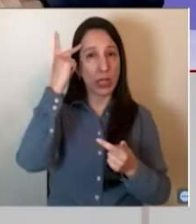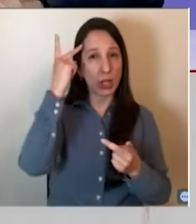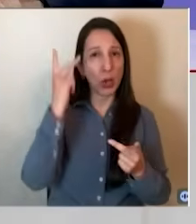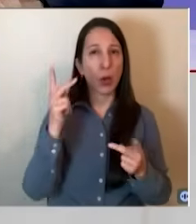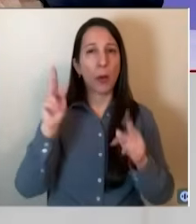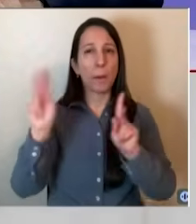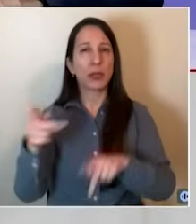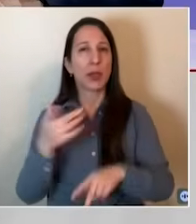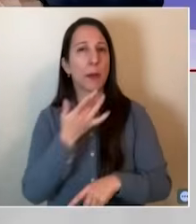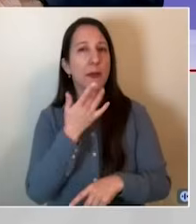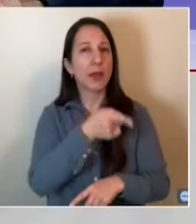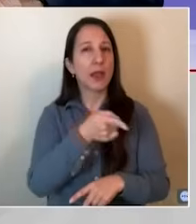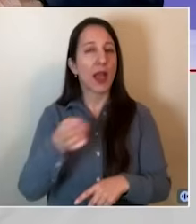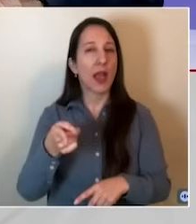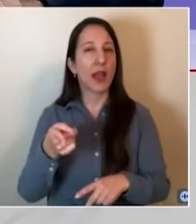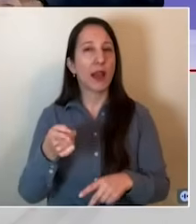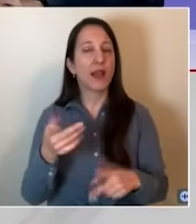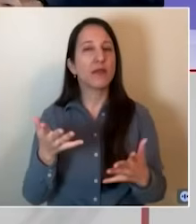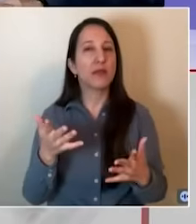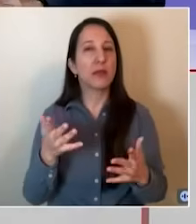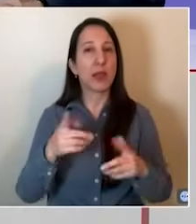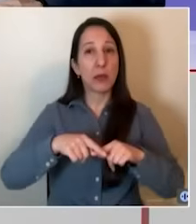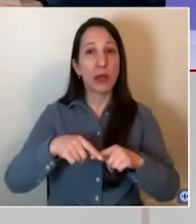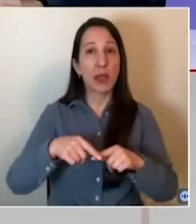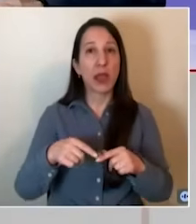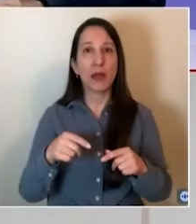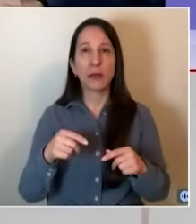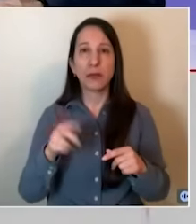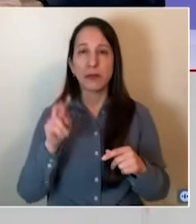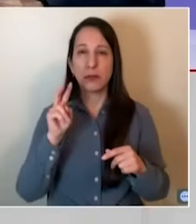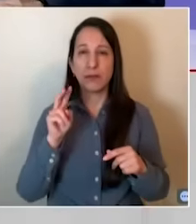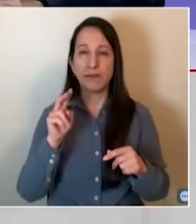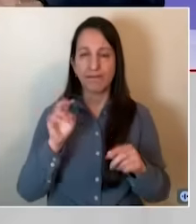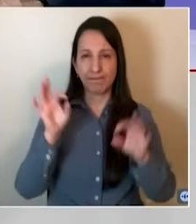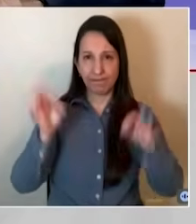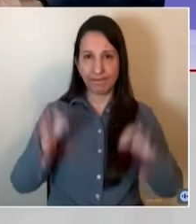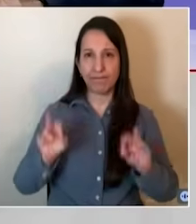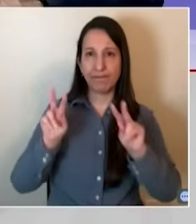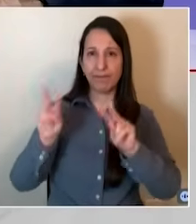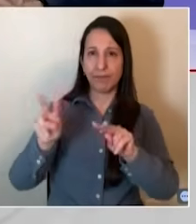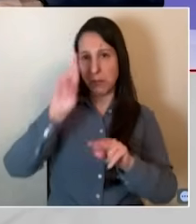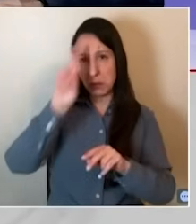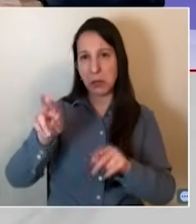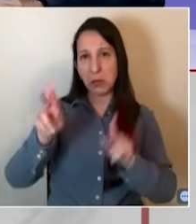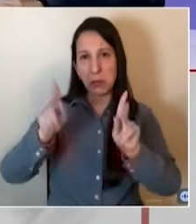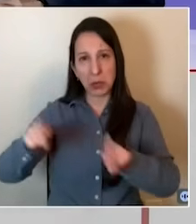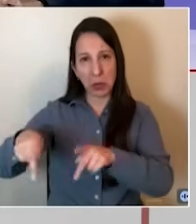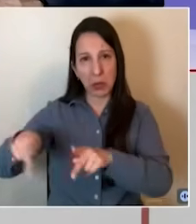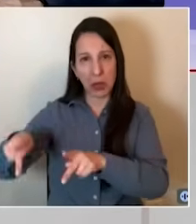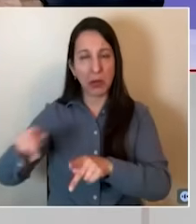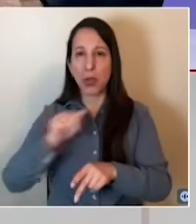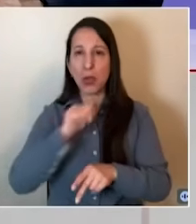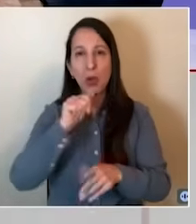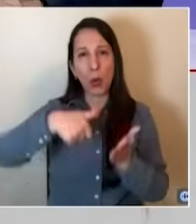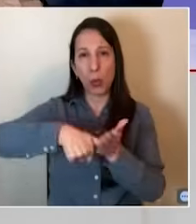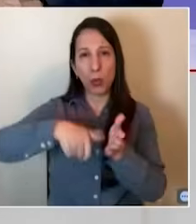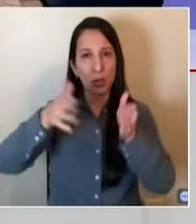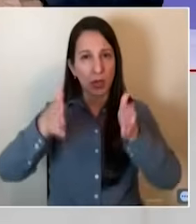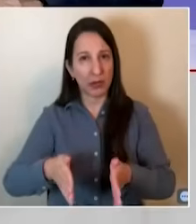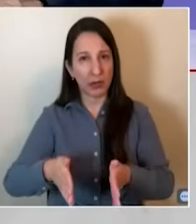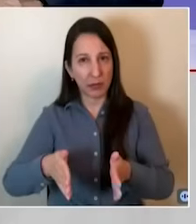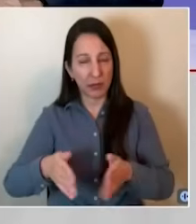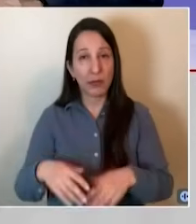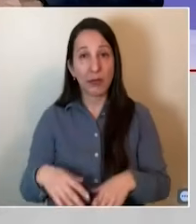se va a reparar cuando las vuelvan a ver como personas, no como votantes. Y cuando entiendan que